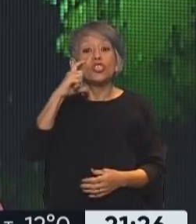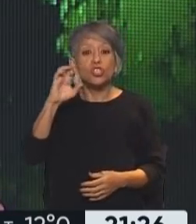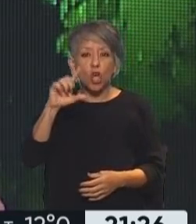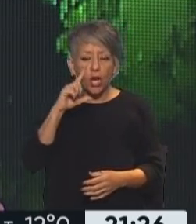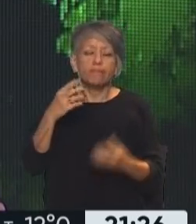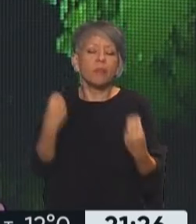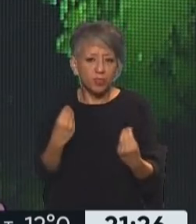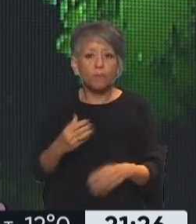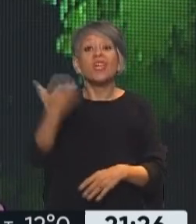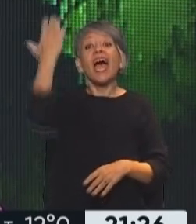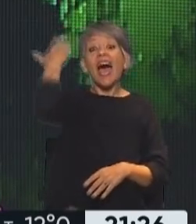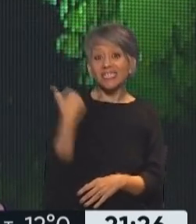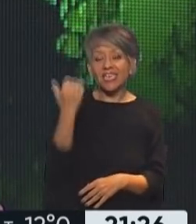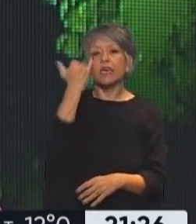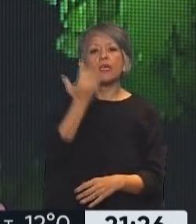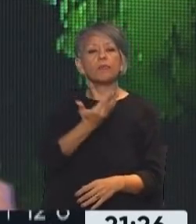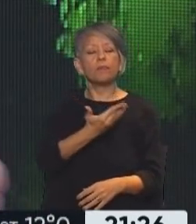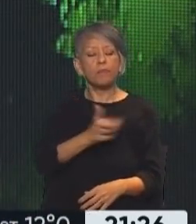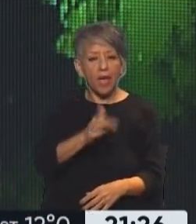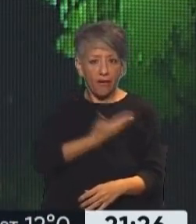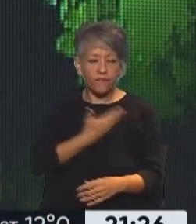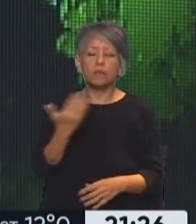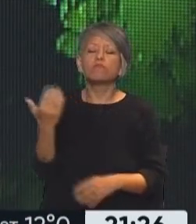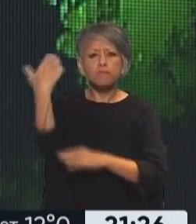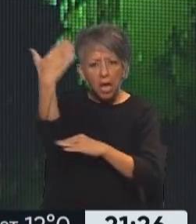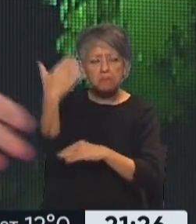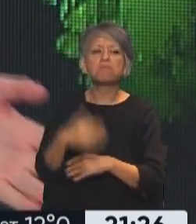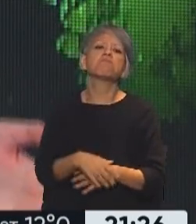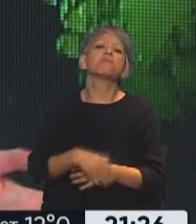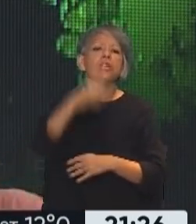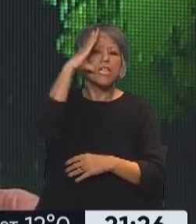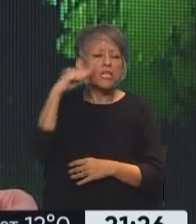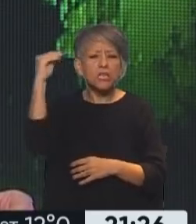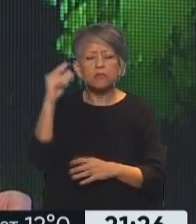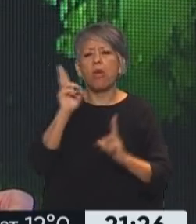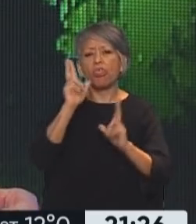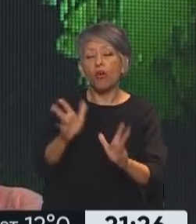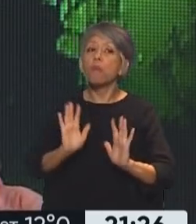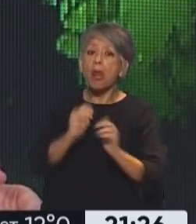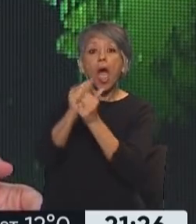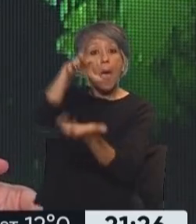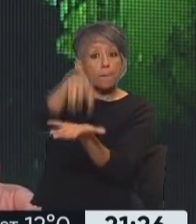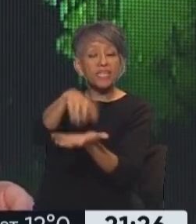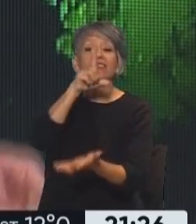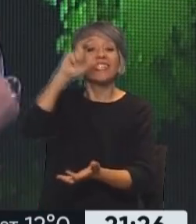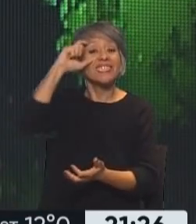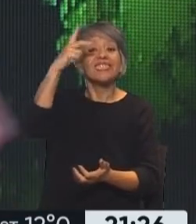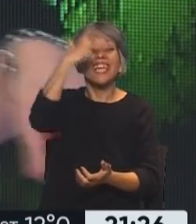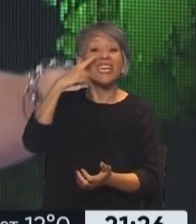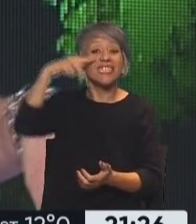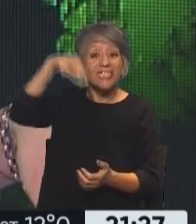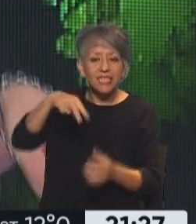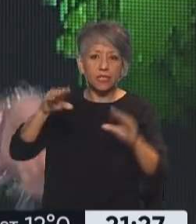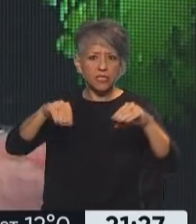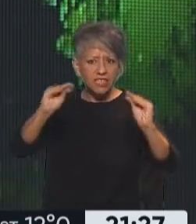Kirchner ayer en el acto YPF decía que Techint estaba fabricando la chapa laminada en Brasil y que después